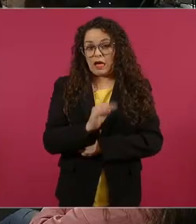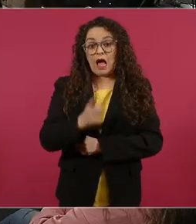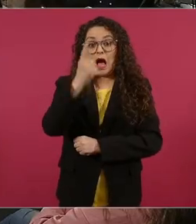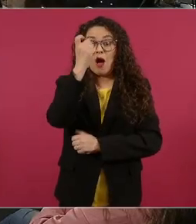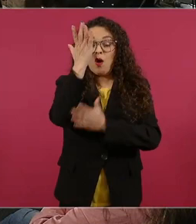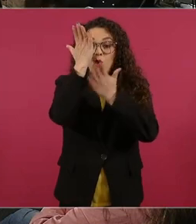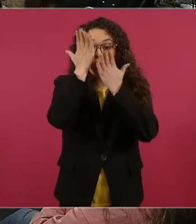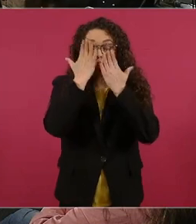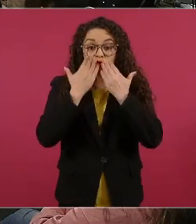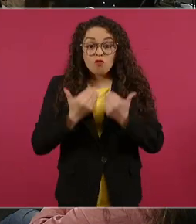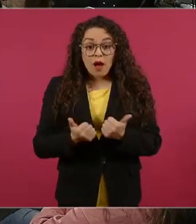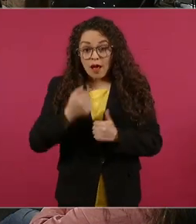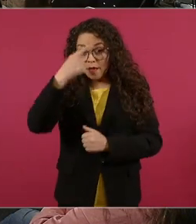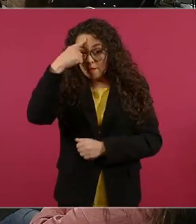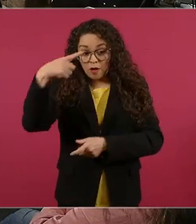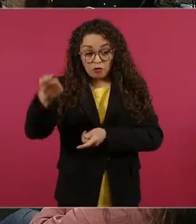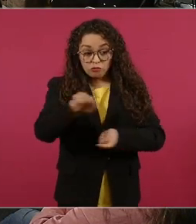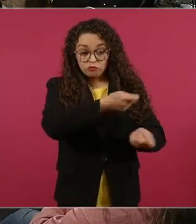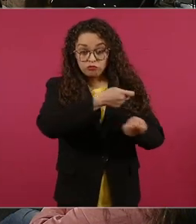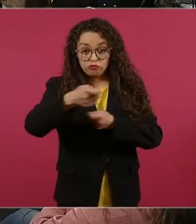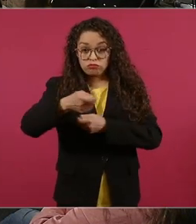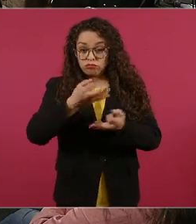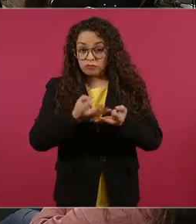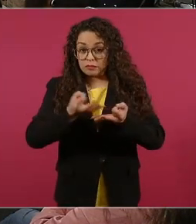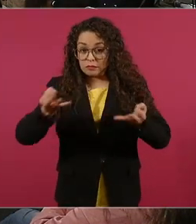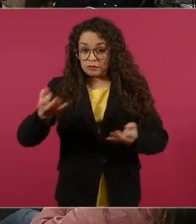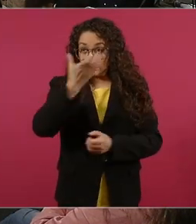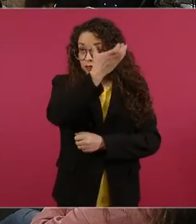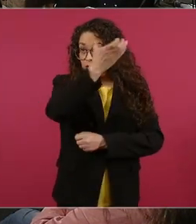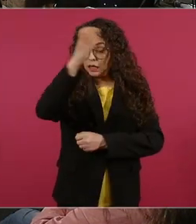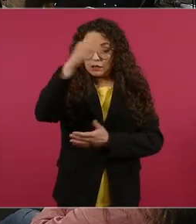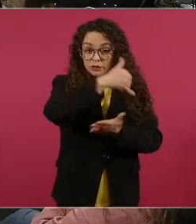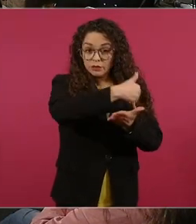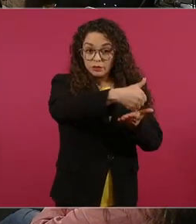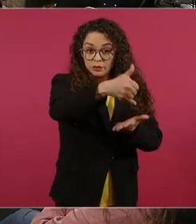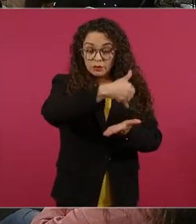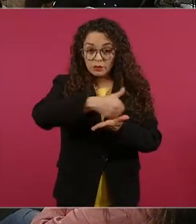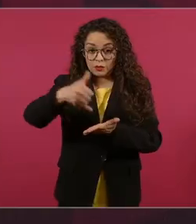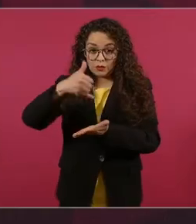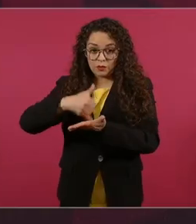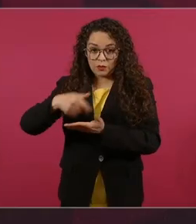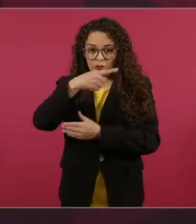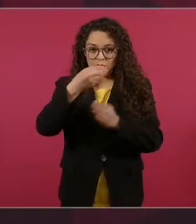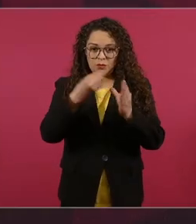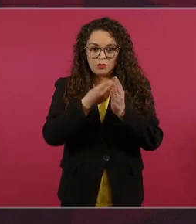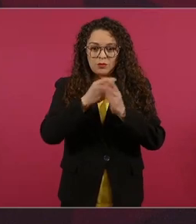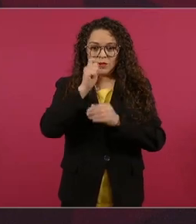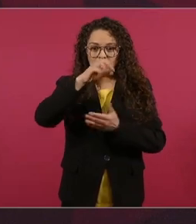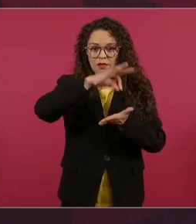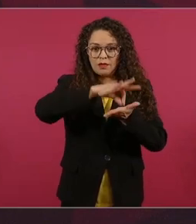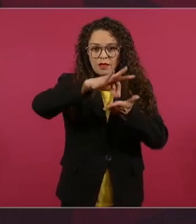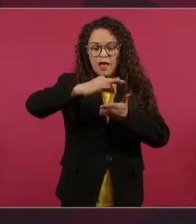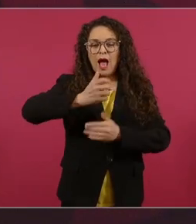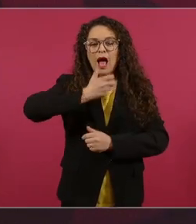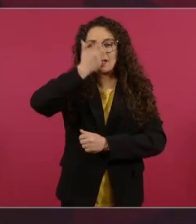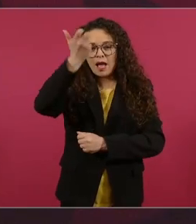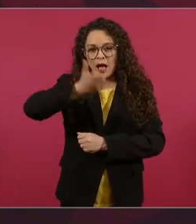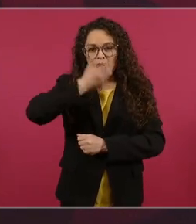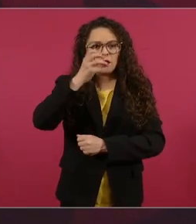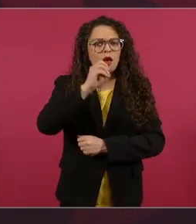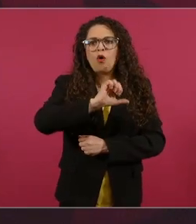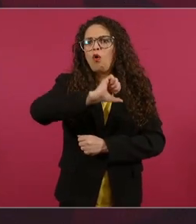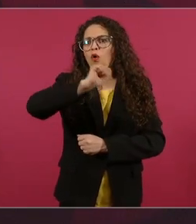para el riego de la caña o de cualquier otro cultivo,